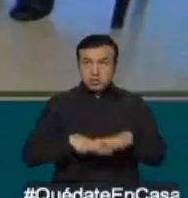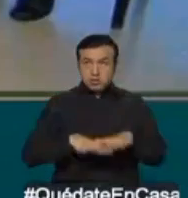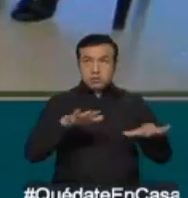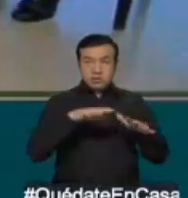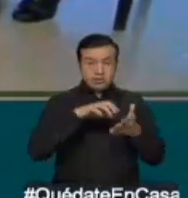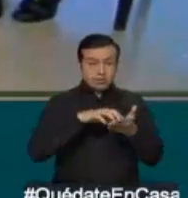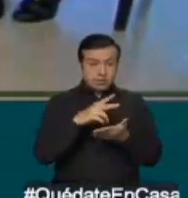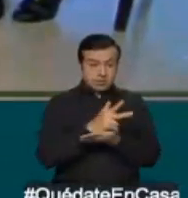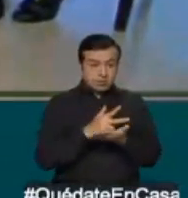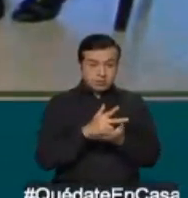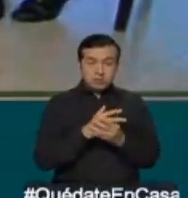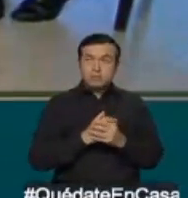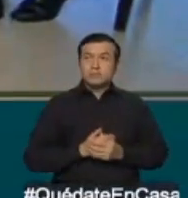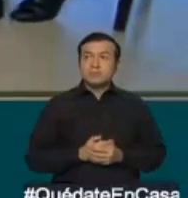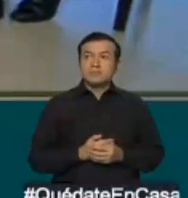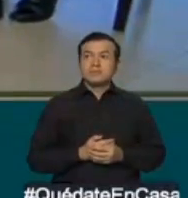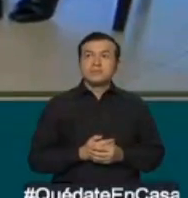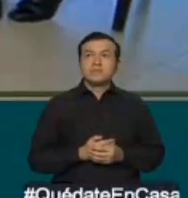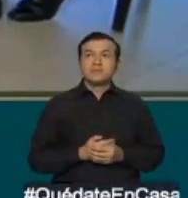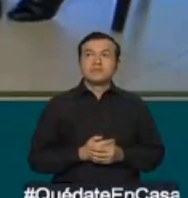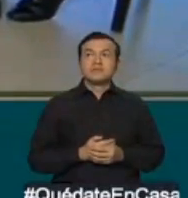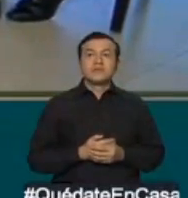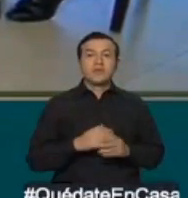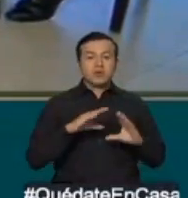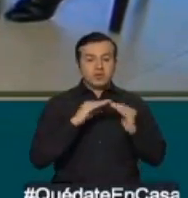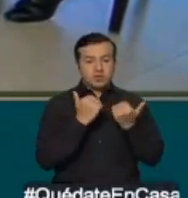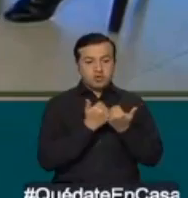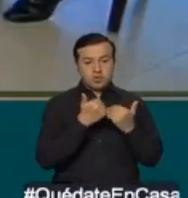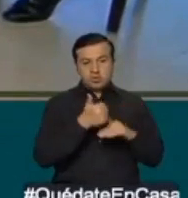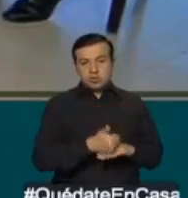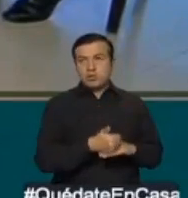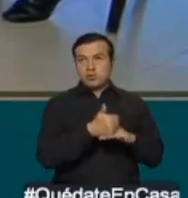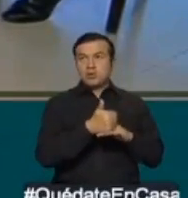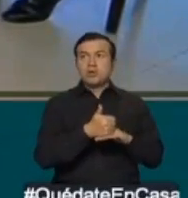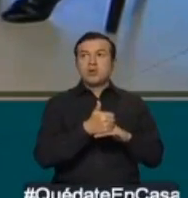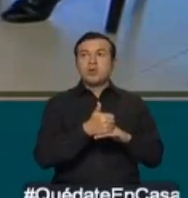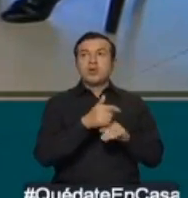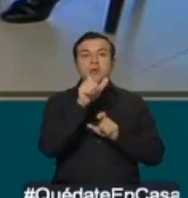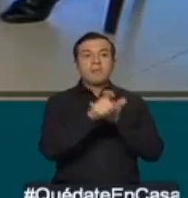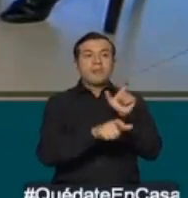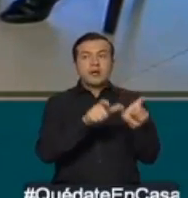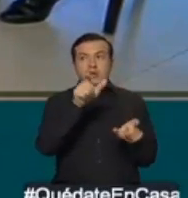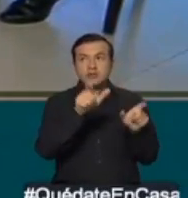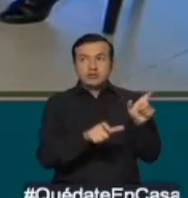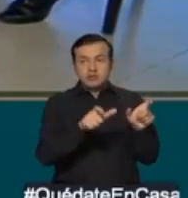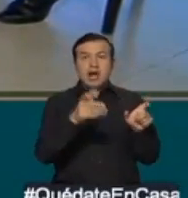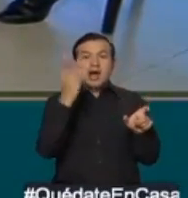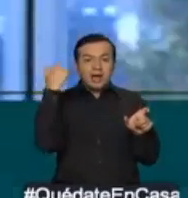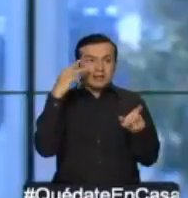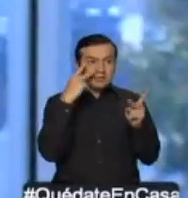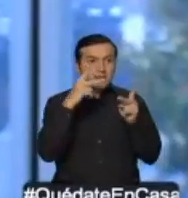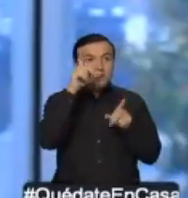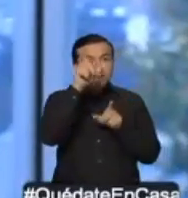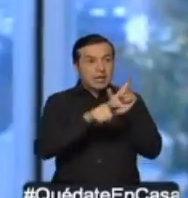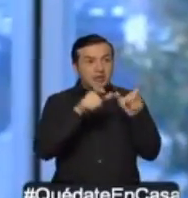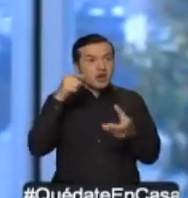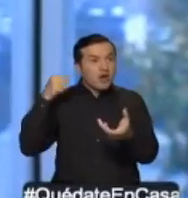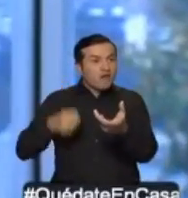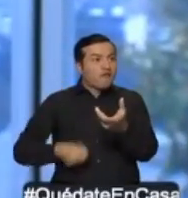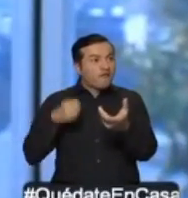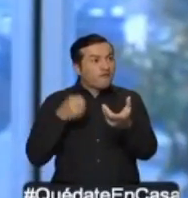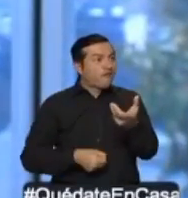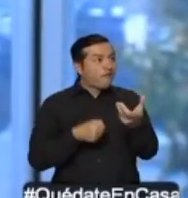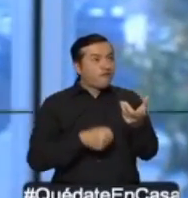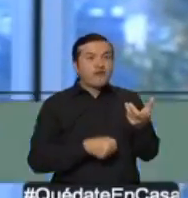carchi fabricio la restricción del code es específicamente a la fumigación de personas que es lo que estábamos viendo y que varios municipios lo